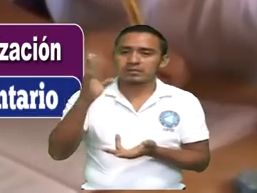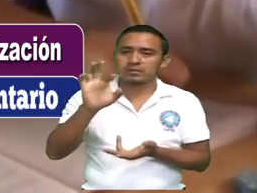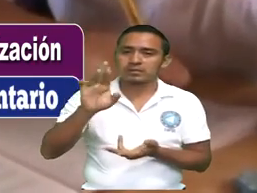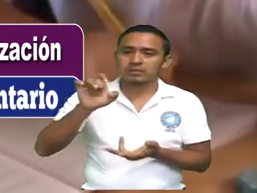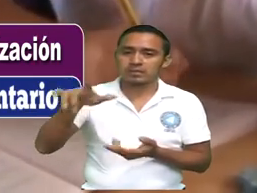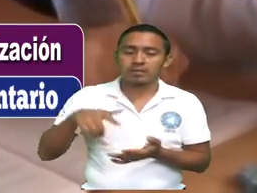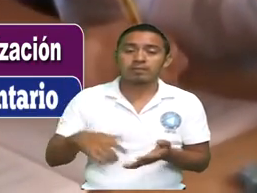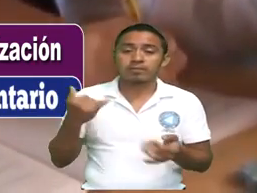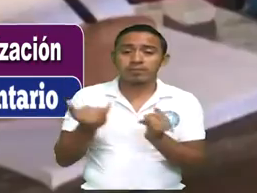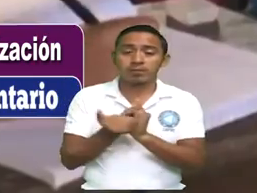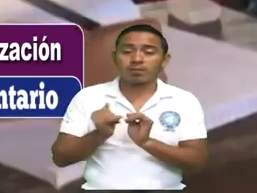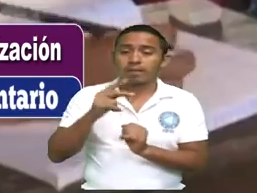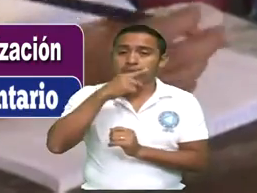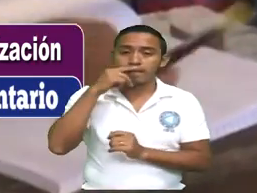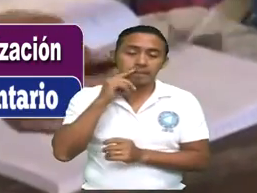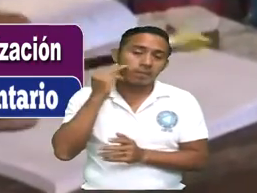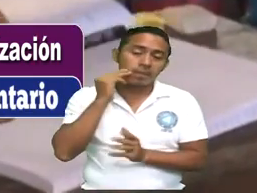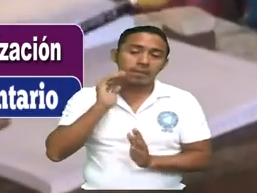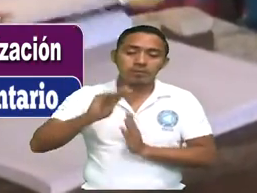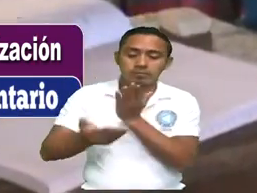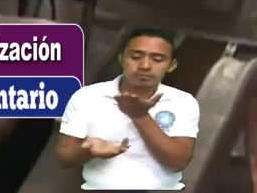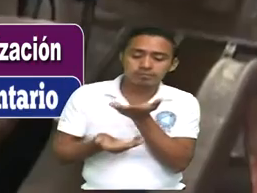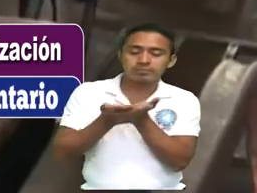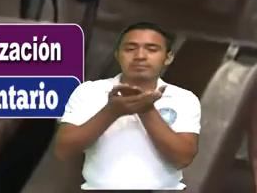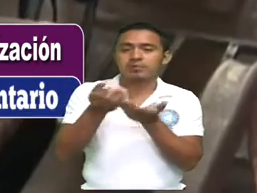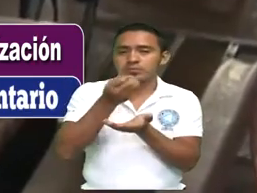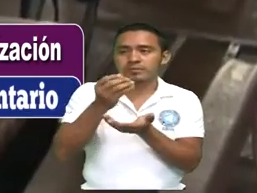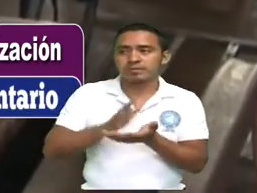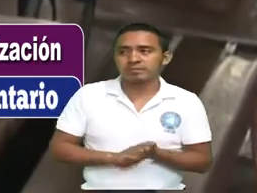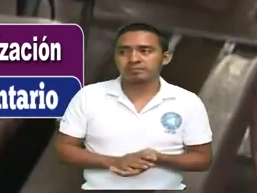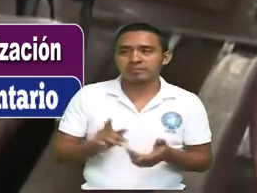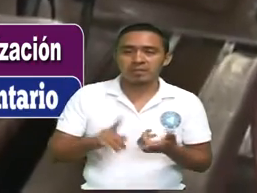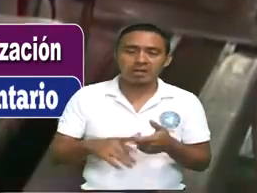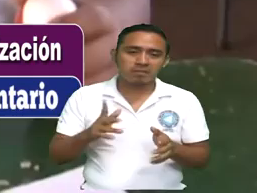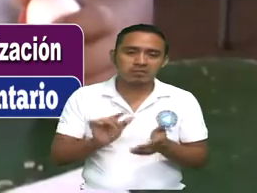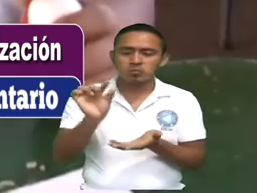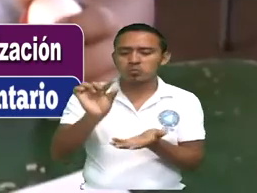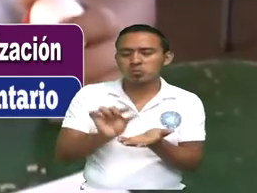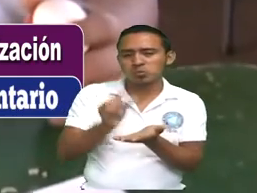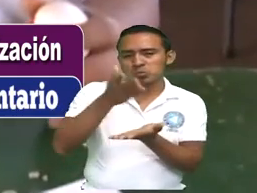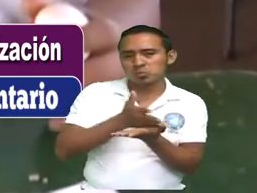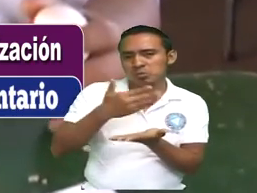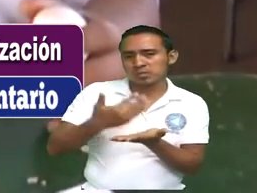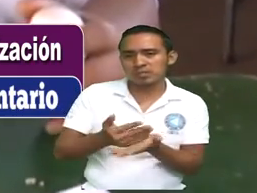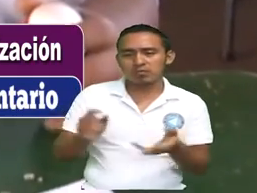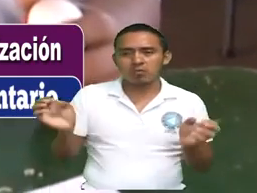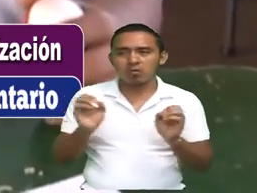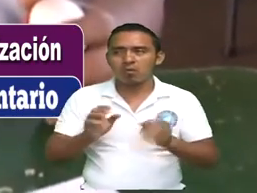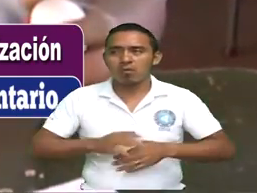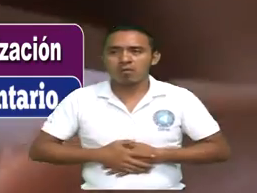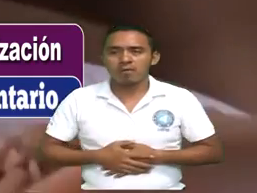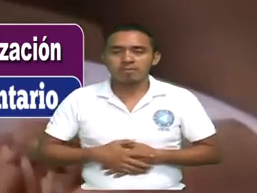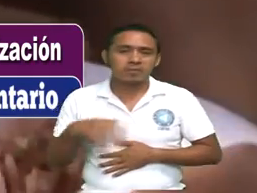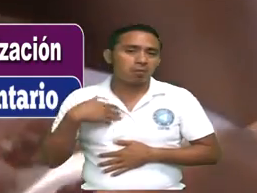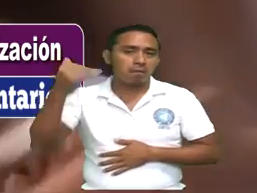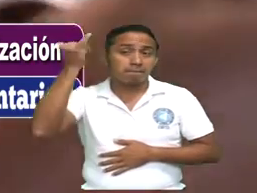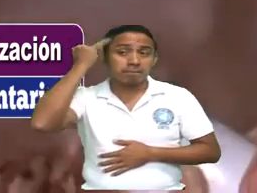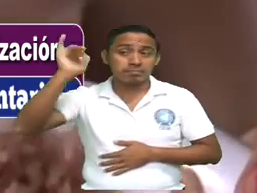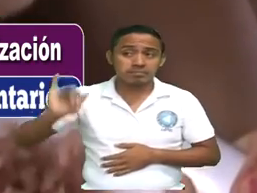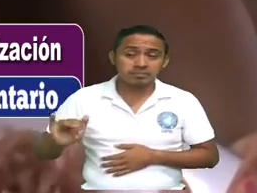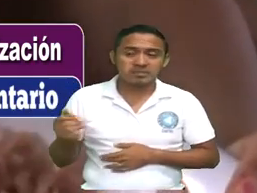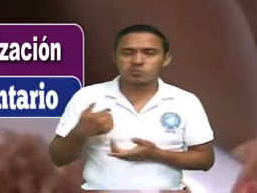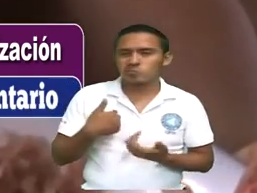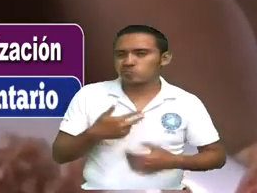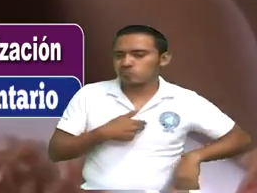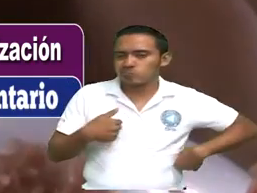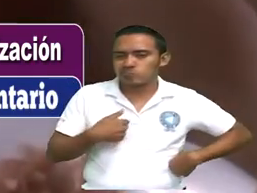apoya complementando eso. Entonces, pues ya poniéndoles un pedacito de queso, o ellos se inventan, pues qué tipo de